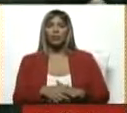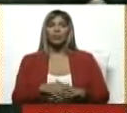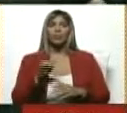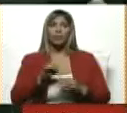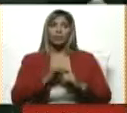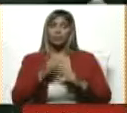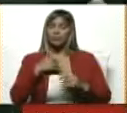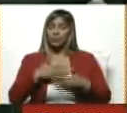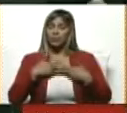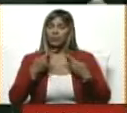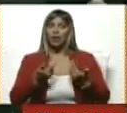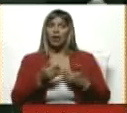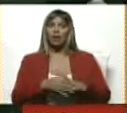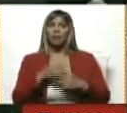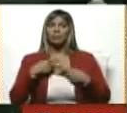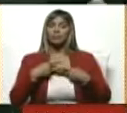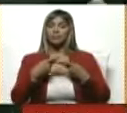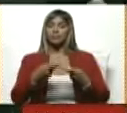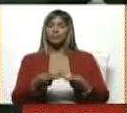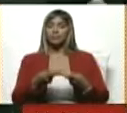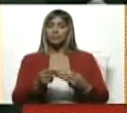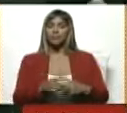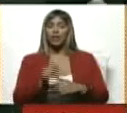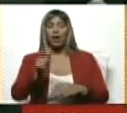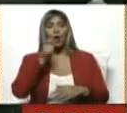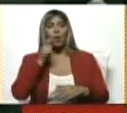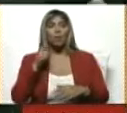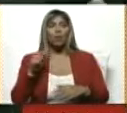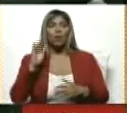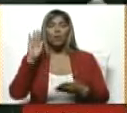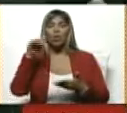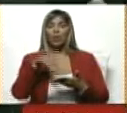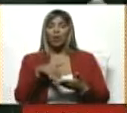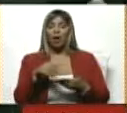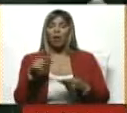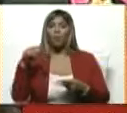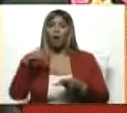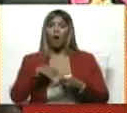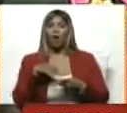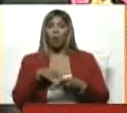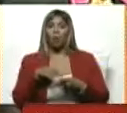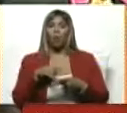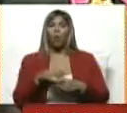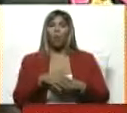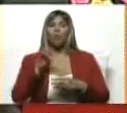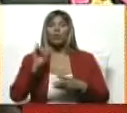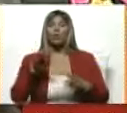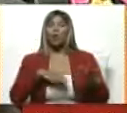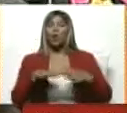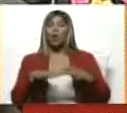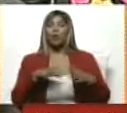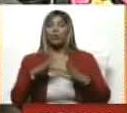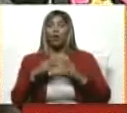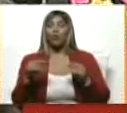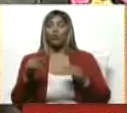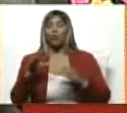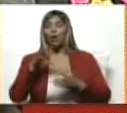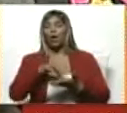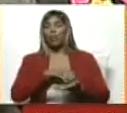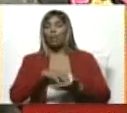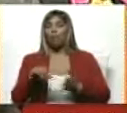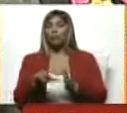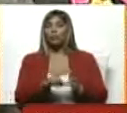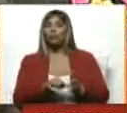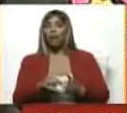esto queremos invitar al pueblo de Aragua, de Carabobo, de Cojedes y de los estados